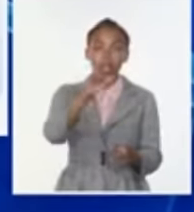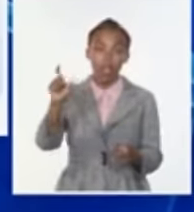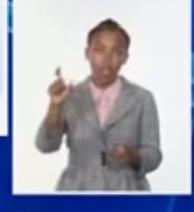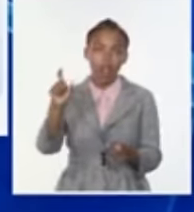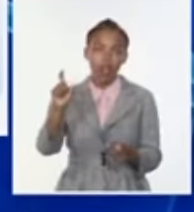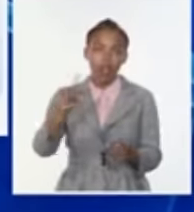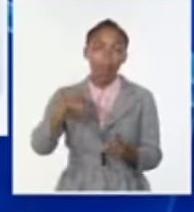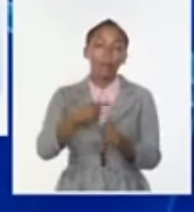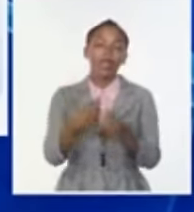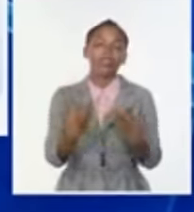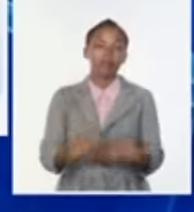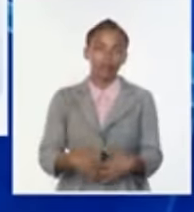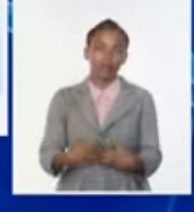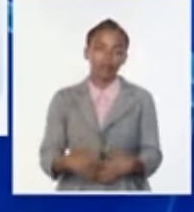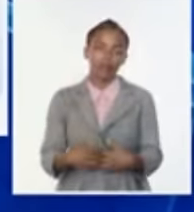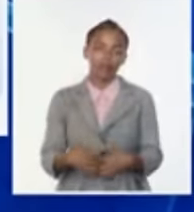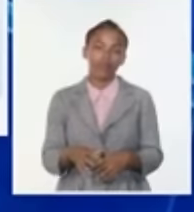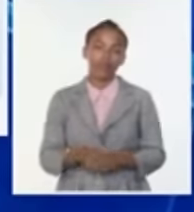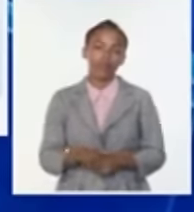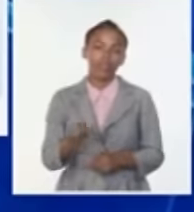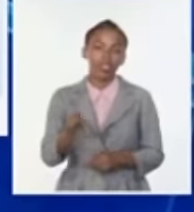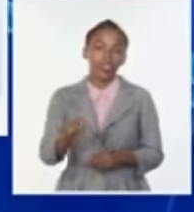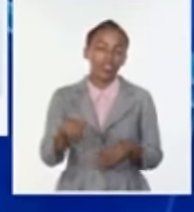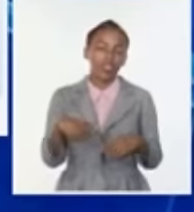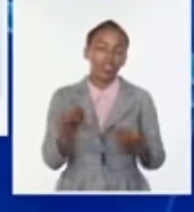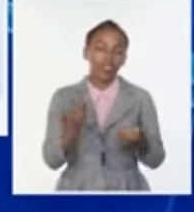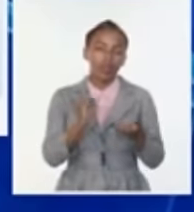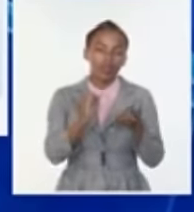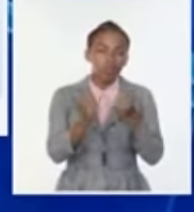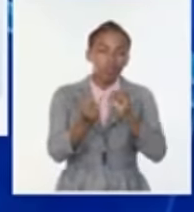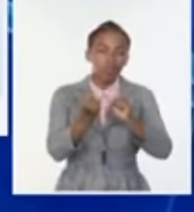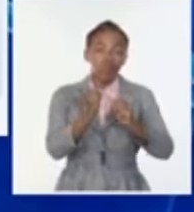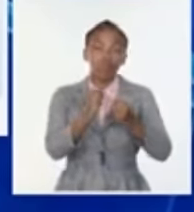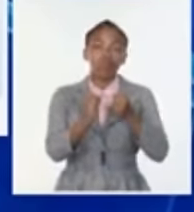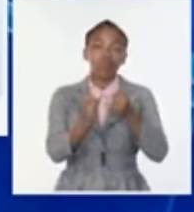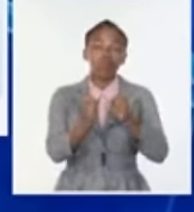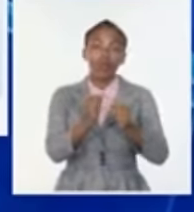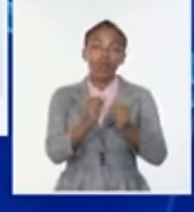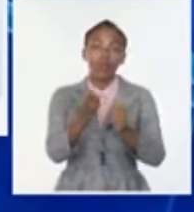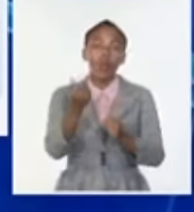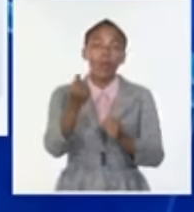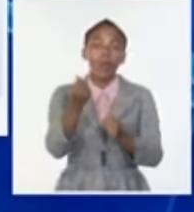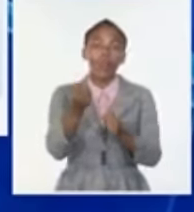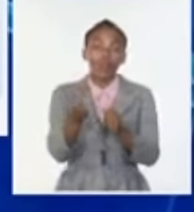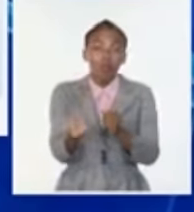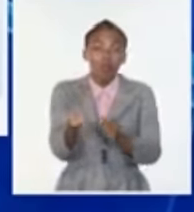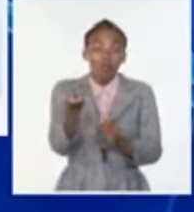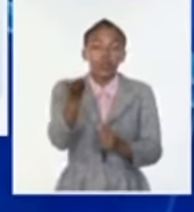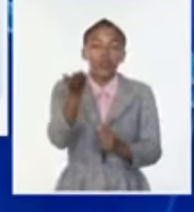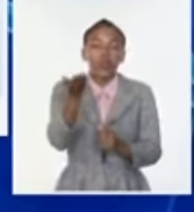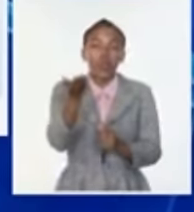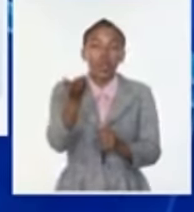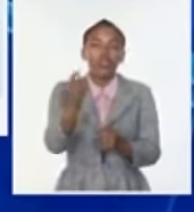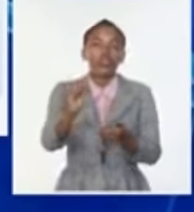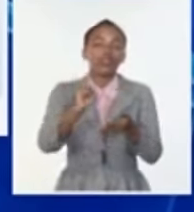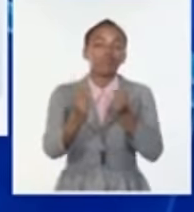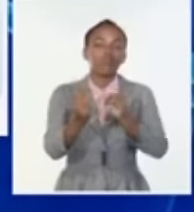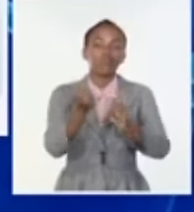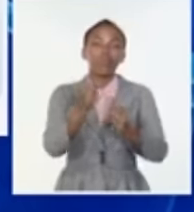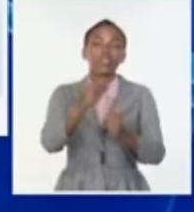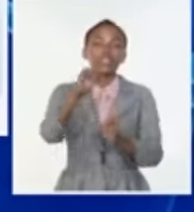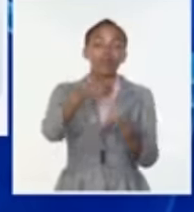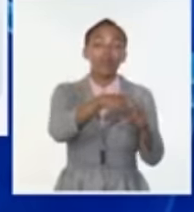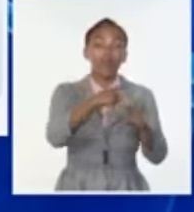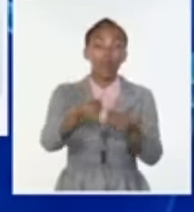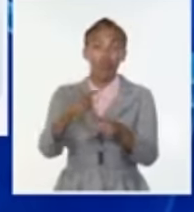producción. Para ello fueron regulados los precios máximos de 6 productos de alta